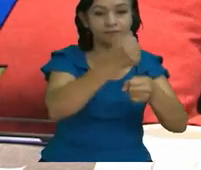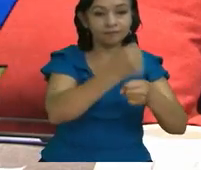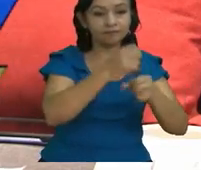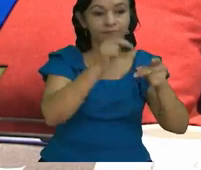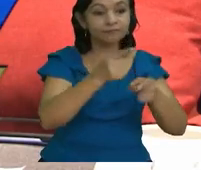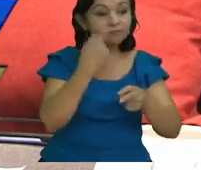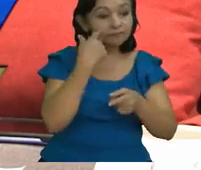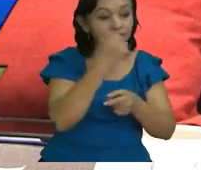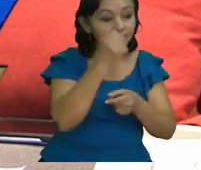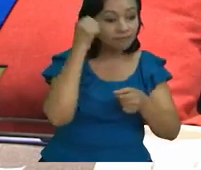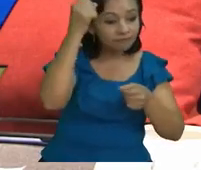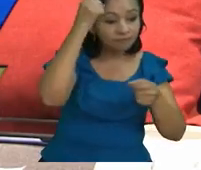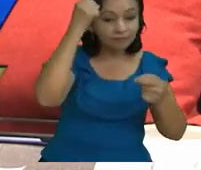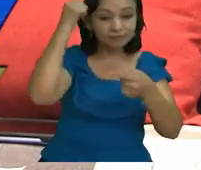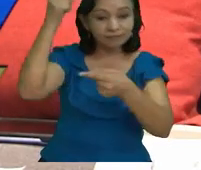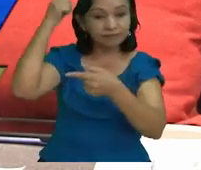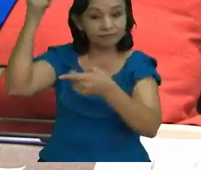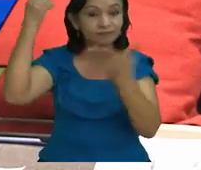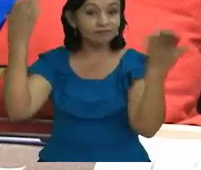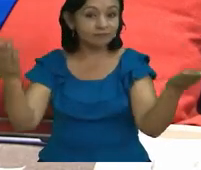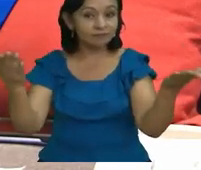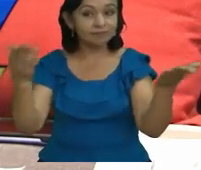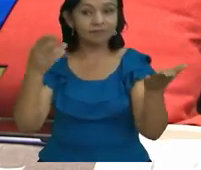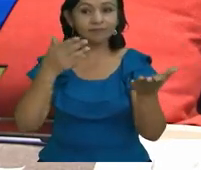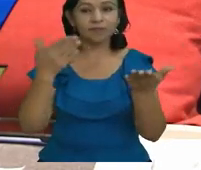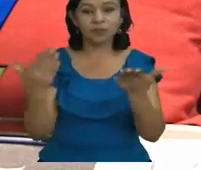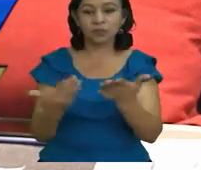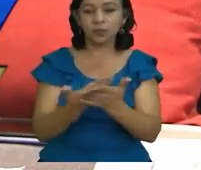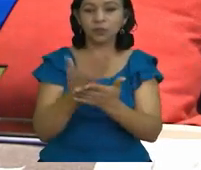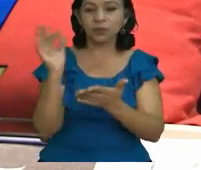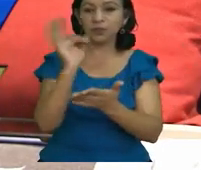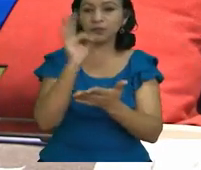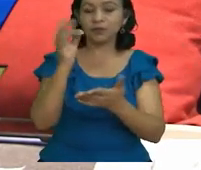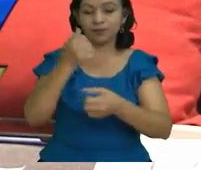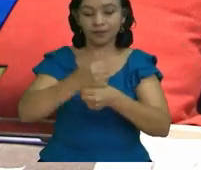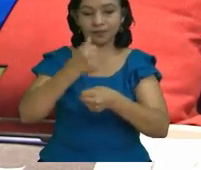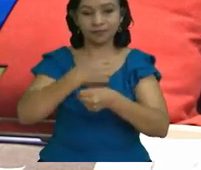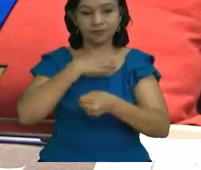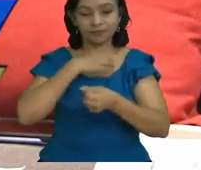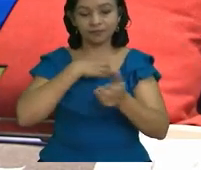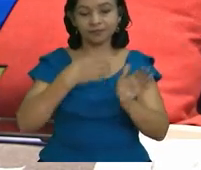del campo, de las familias nicaragüenses que andan buscando una oportunidad de crecer.